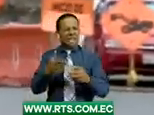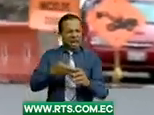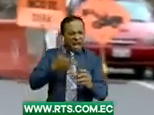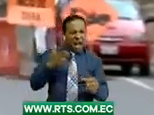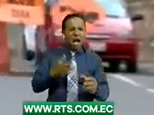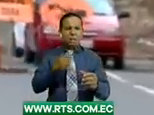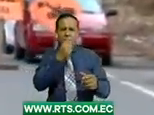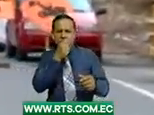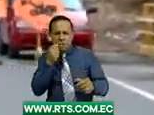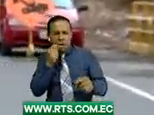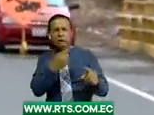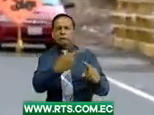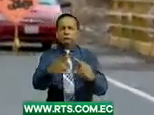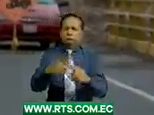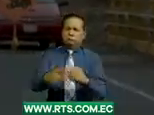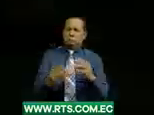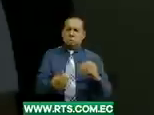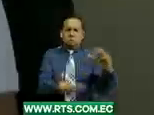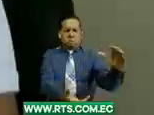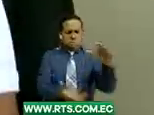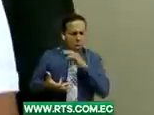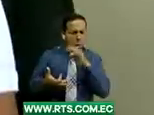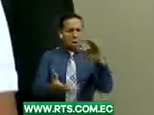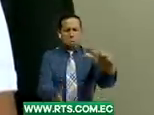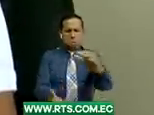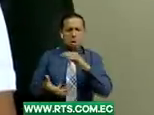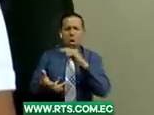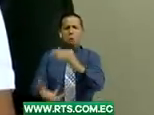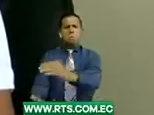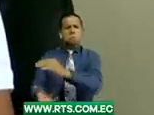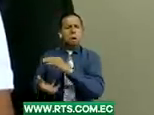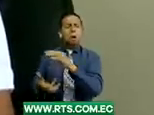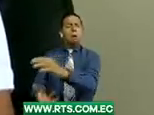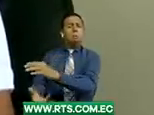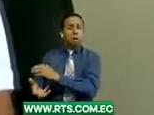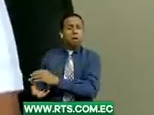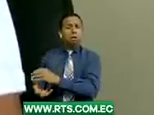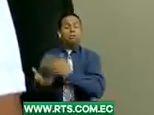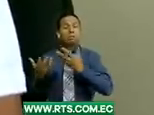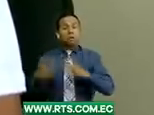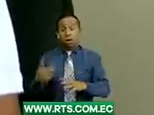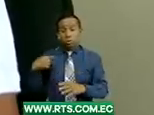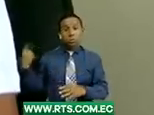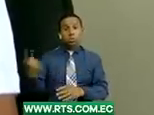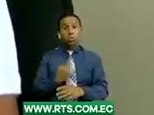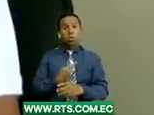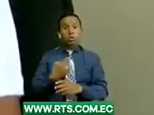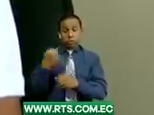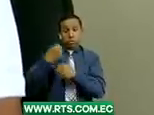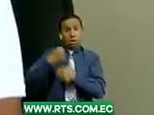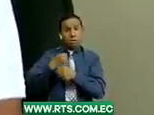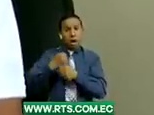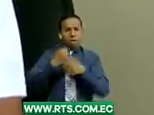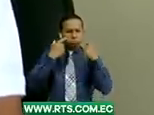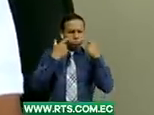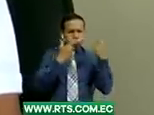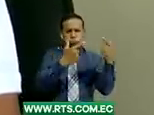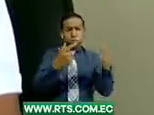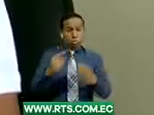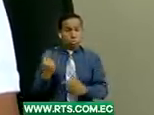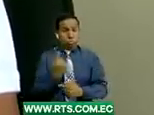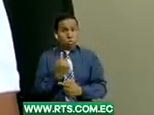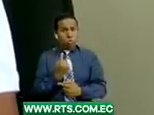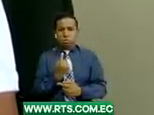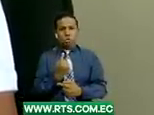El trabajo que se lo ha realizado no solo como puesta de tarea conjunta, sino con el apoyo también